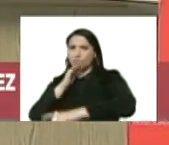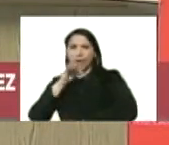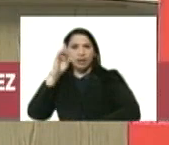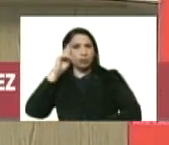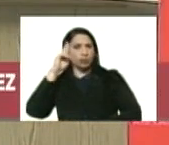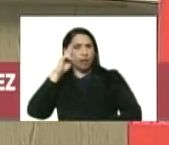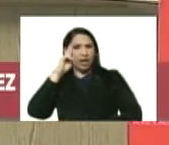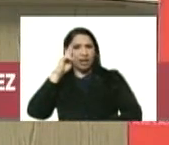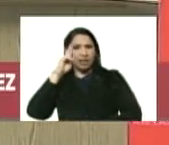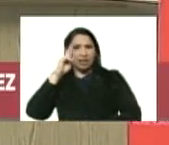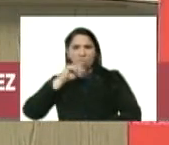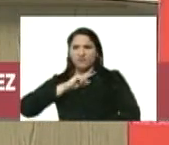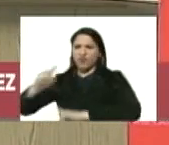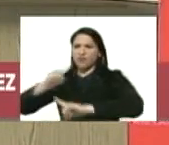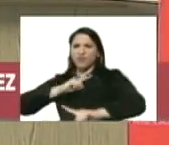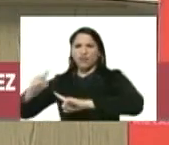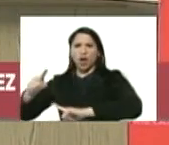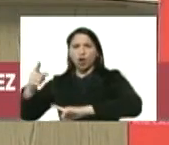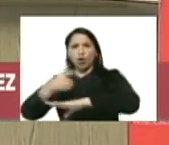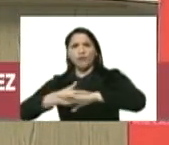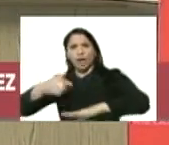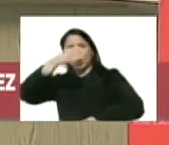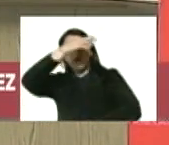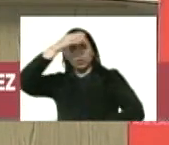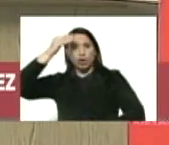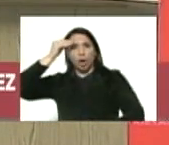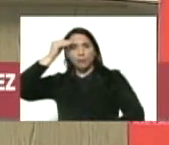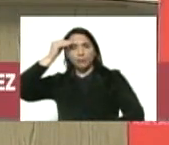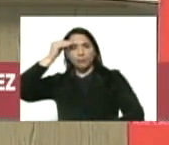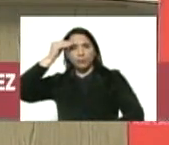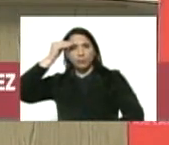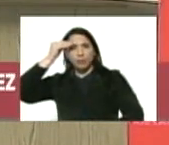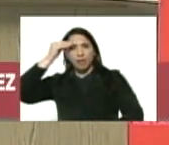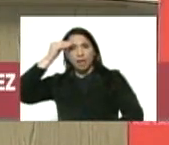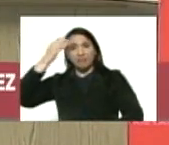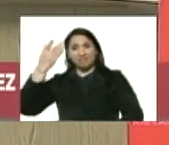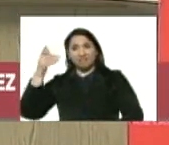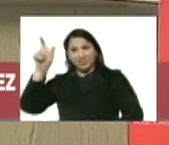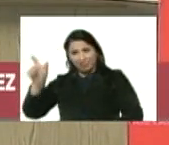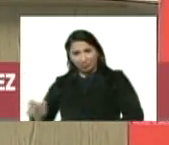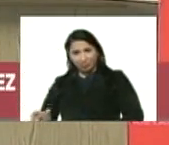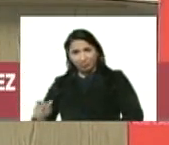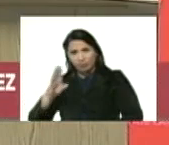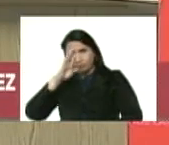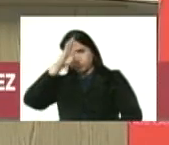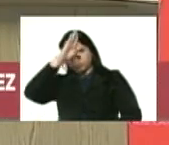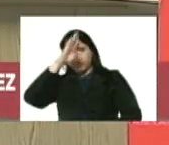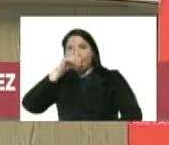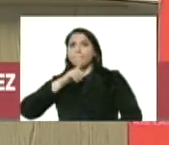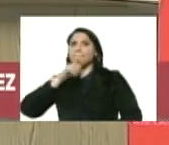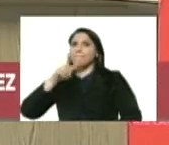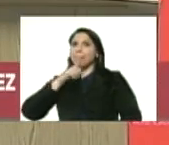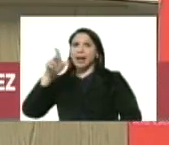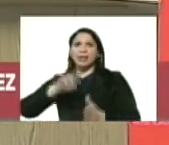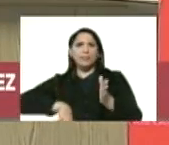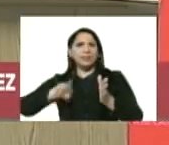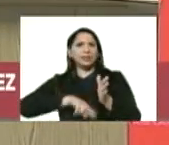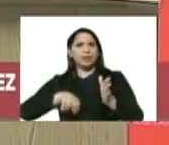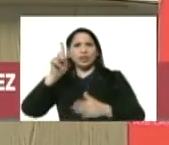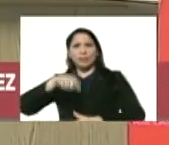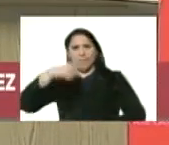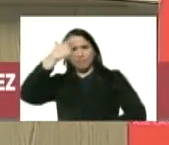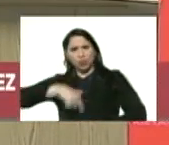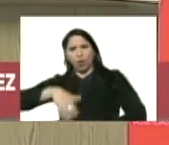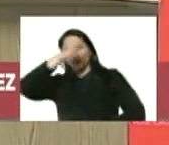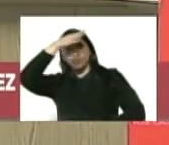irracionales, siguiendo el mandato del gobierno de Donald Trump. La posición de Jair Bolsonaro es la mala réplica también de la postura